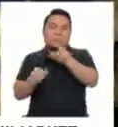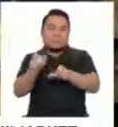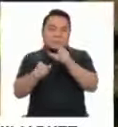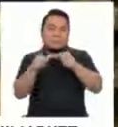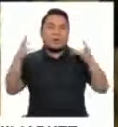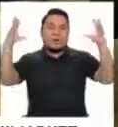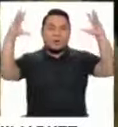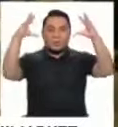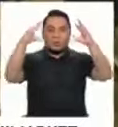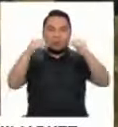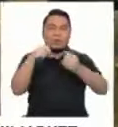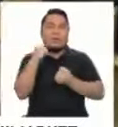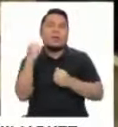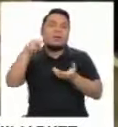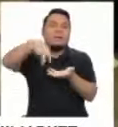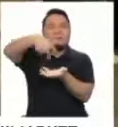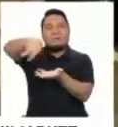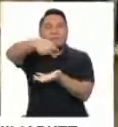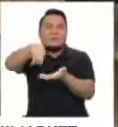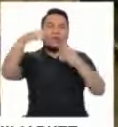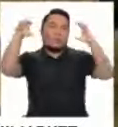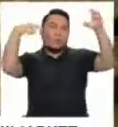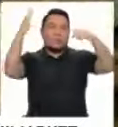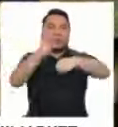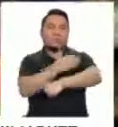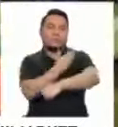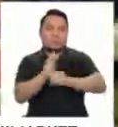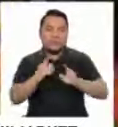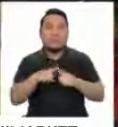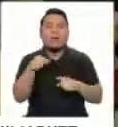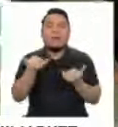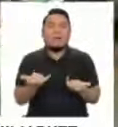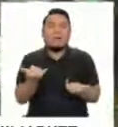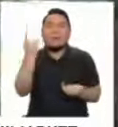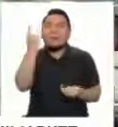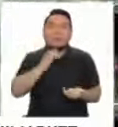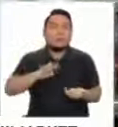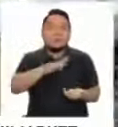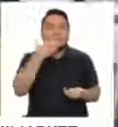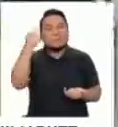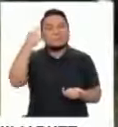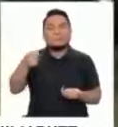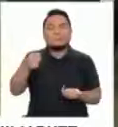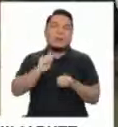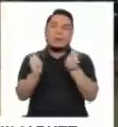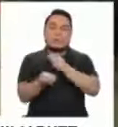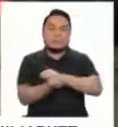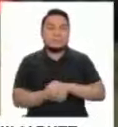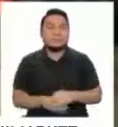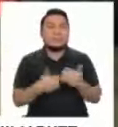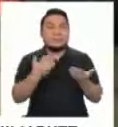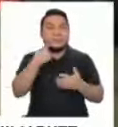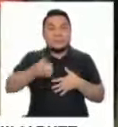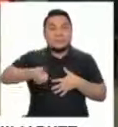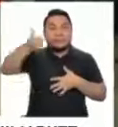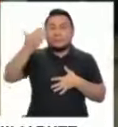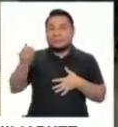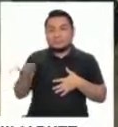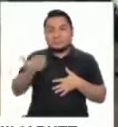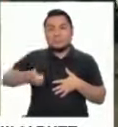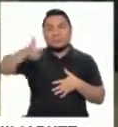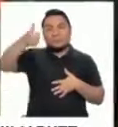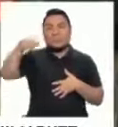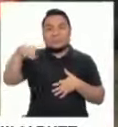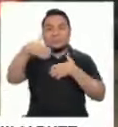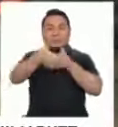los fines de semana de fiestas. Vamos a conversar con la señorita Claudia Achuy, gerente general del Downtown.